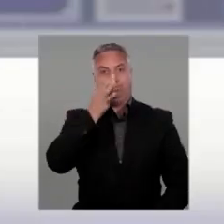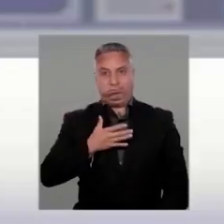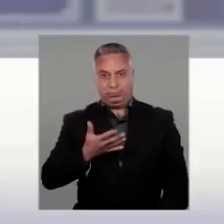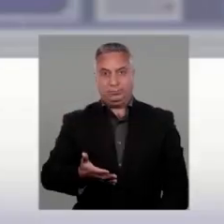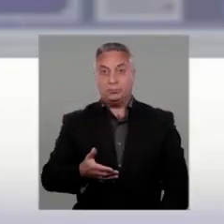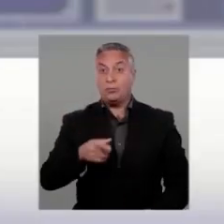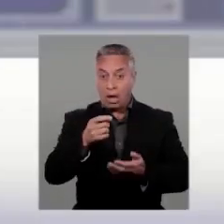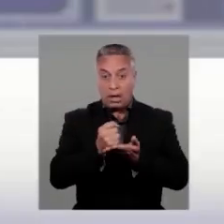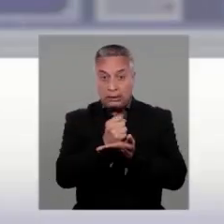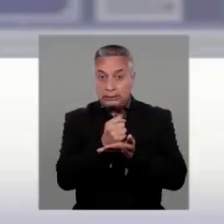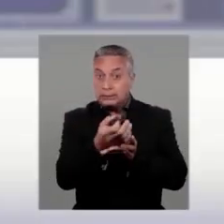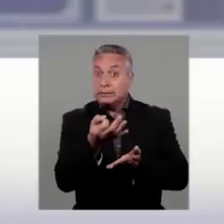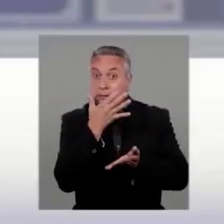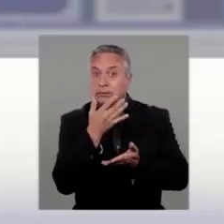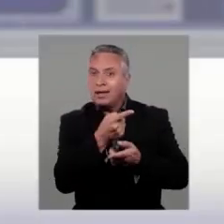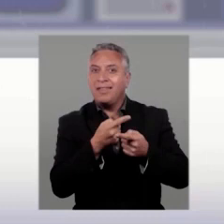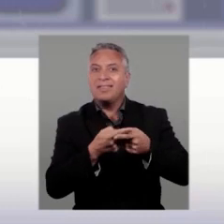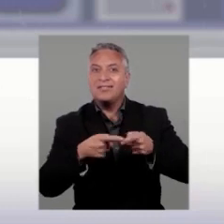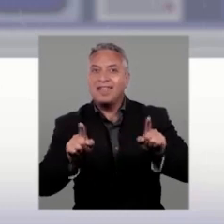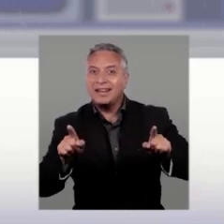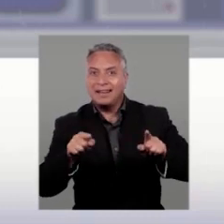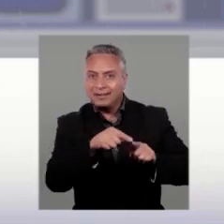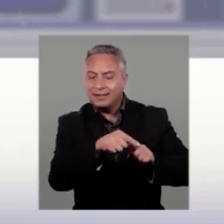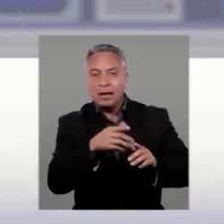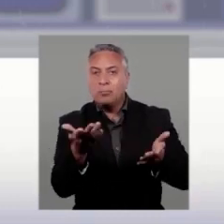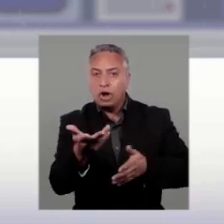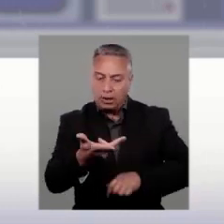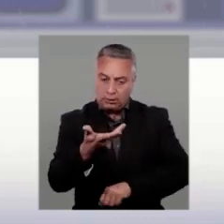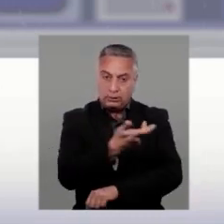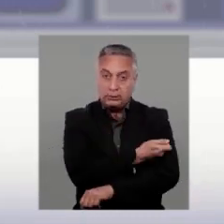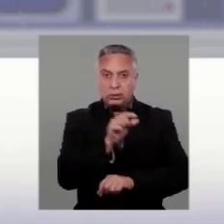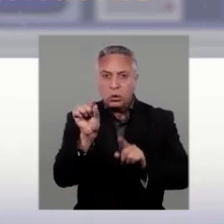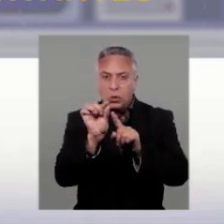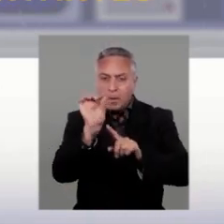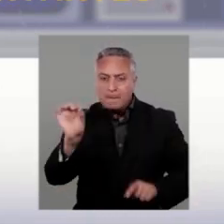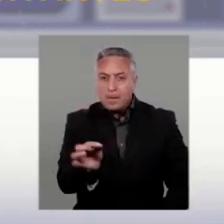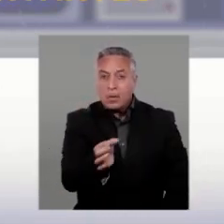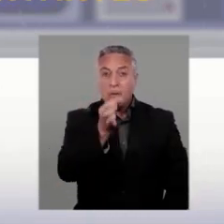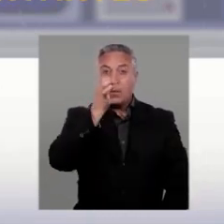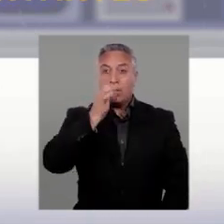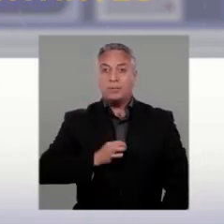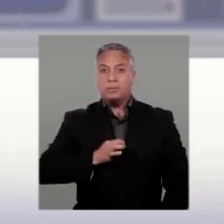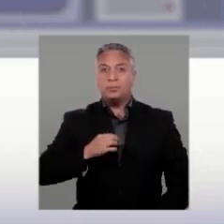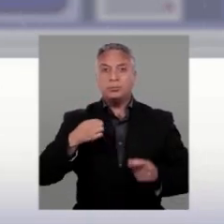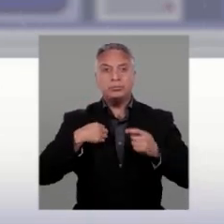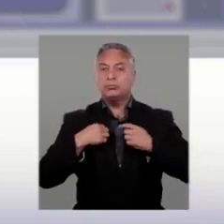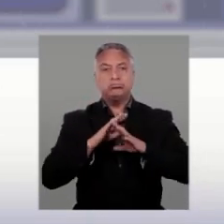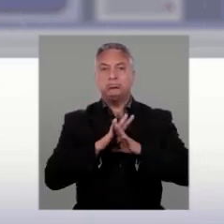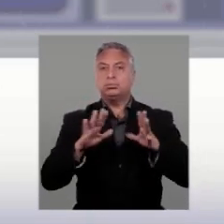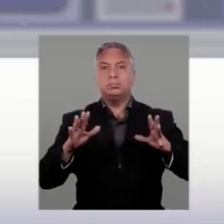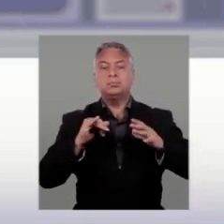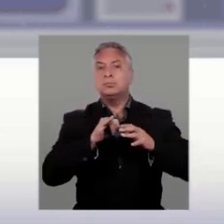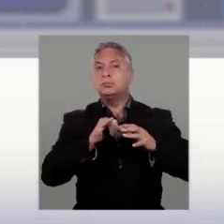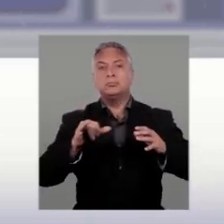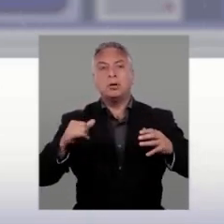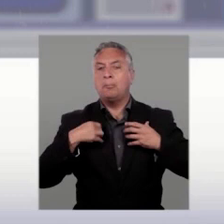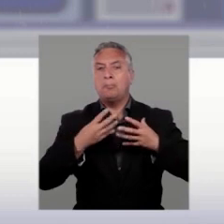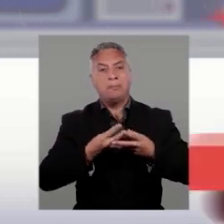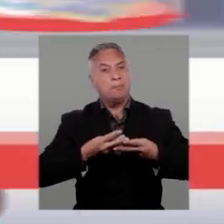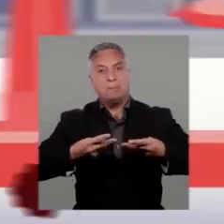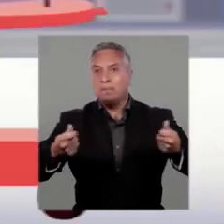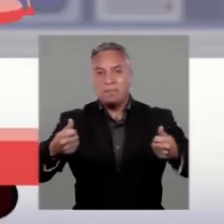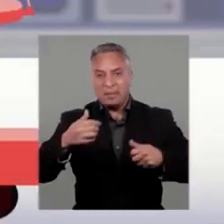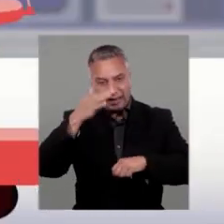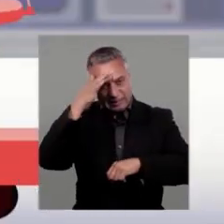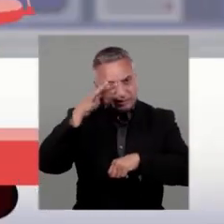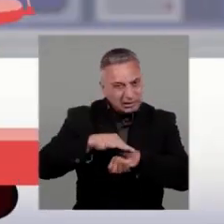A diferencia de un medicamento, una vacuna solo le da una pequeña señal a nuestro cuerpo. Esta desaparece rápidamente, no es tóxica y tiene